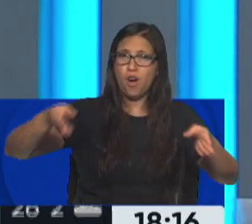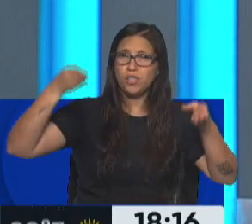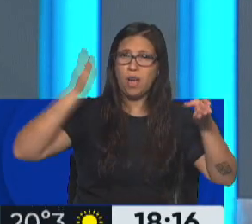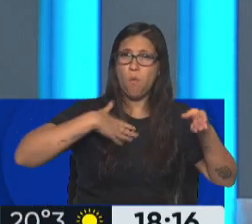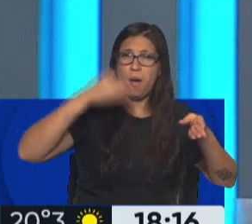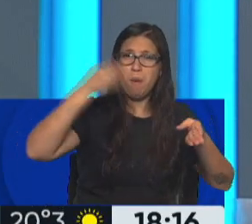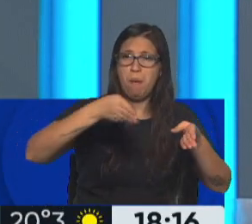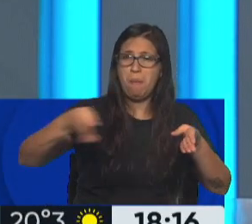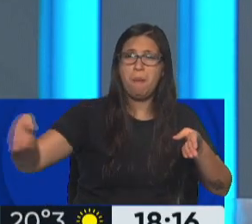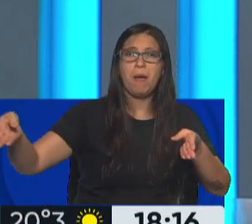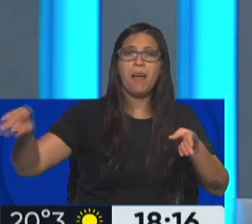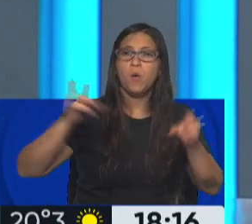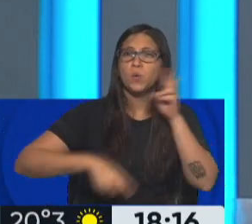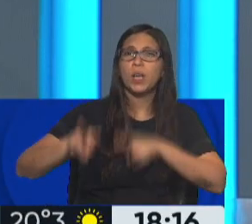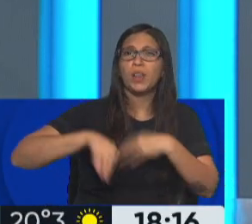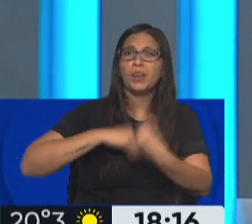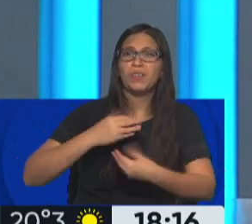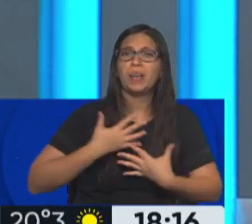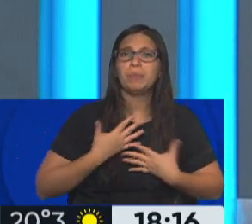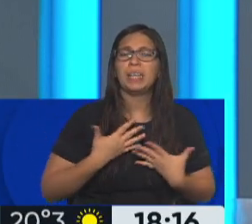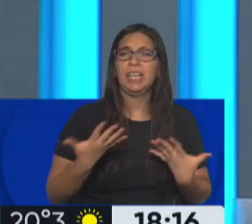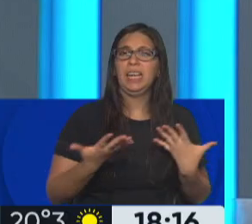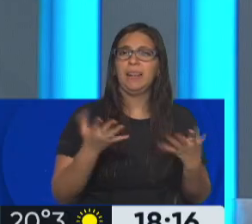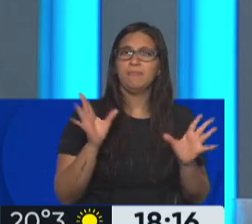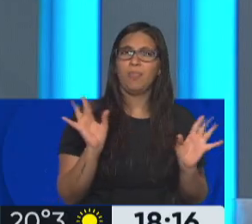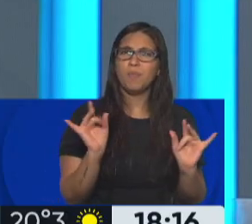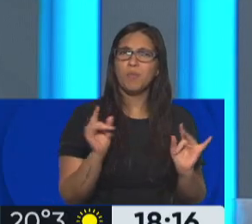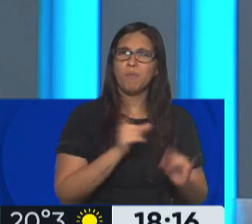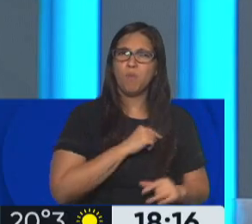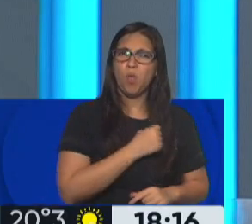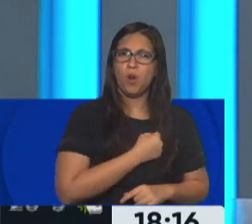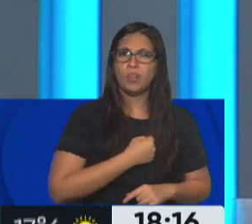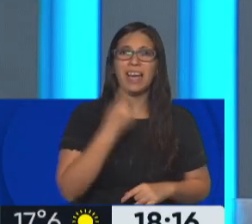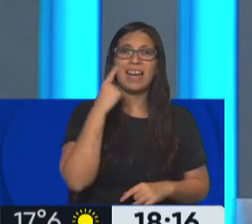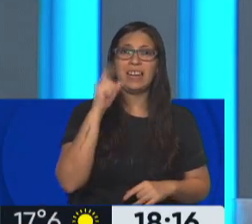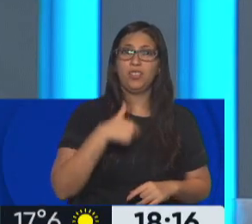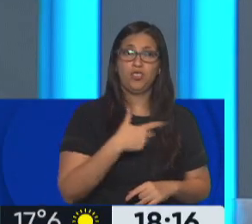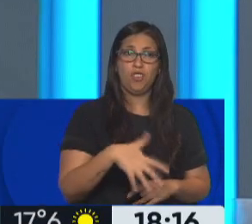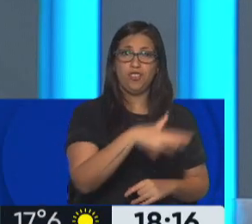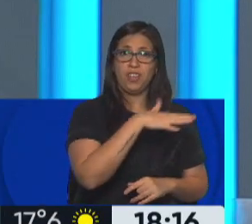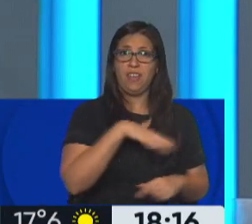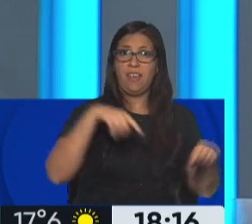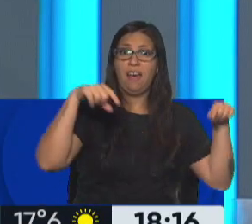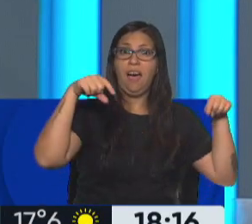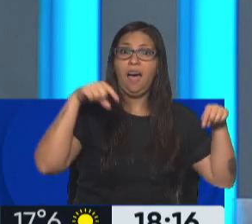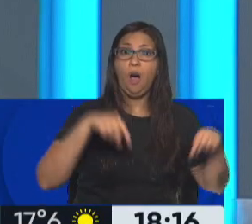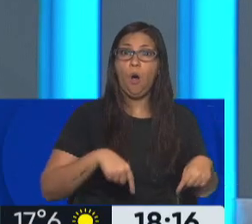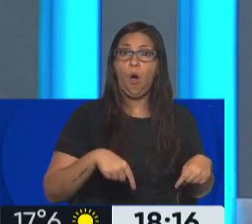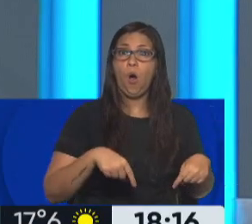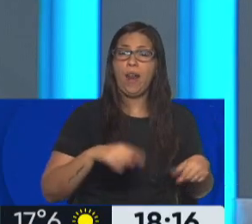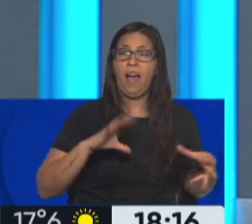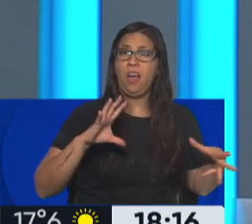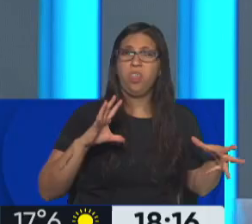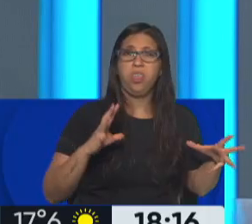familiares, digo, realmente situaciones muy, muy dolorosas. ¿Crees que es una sociedad en este momento, que además también lo definías como